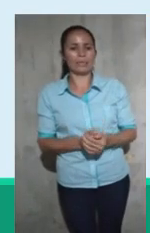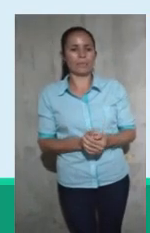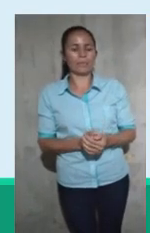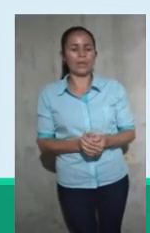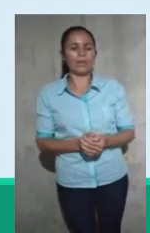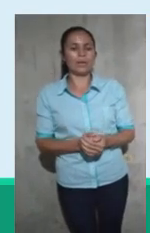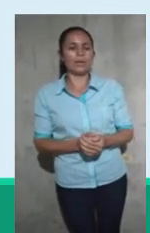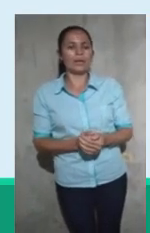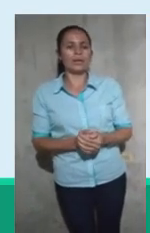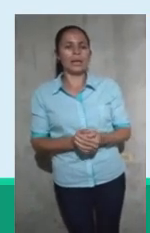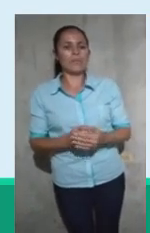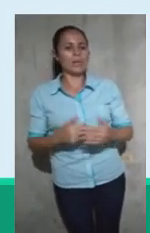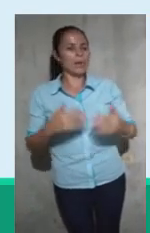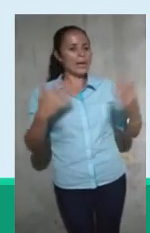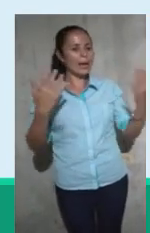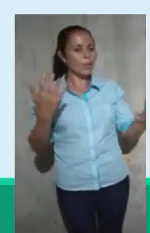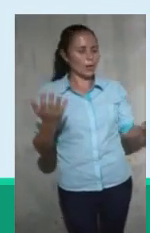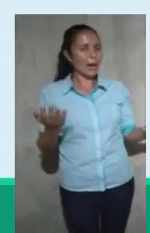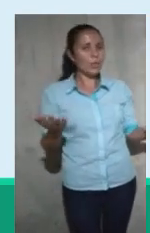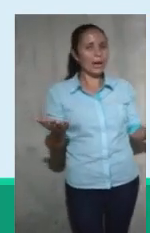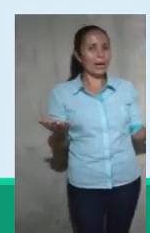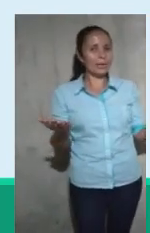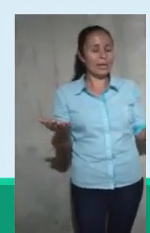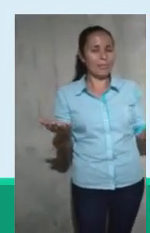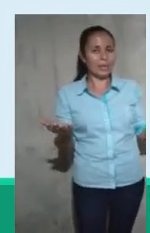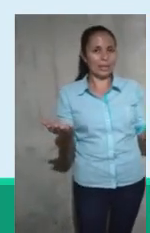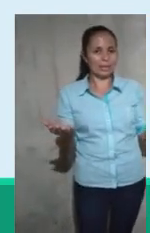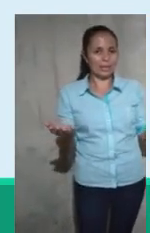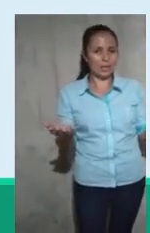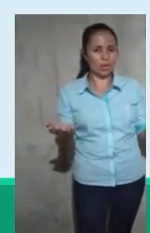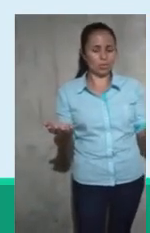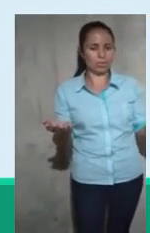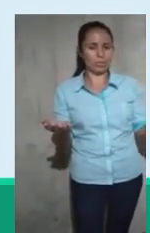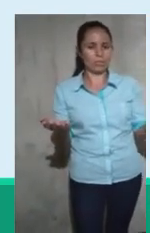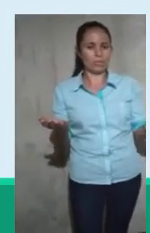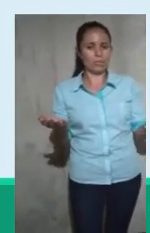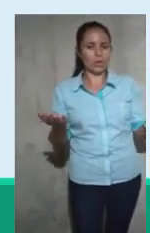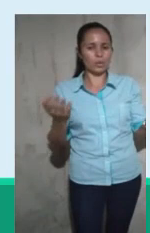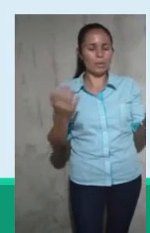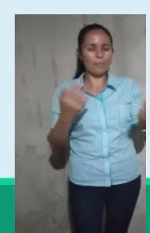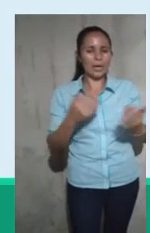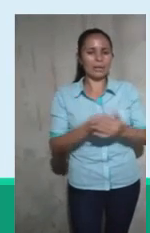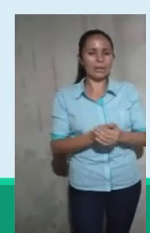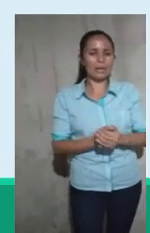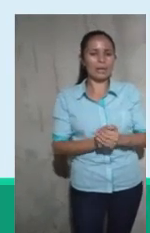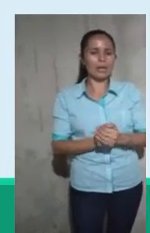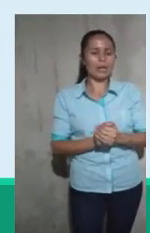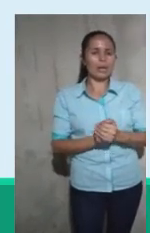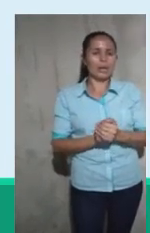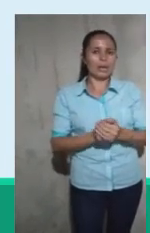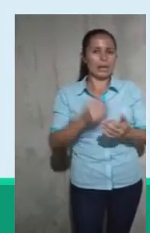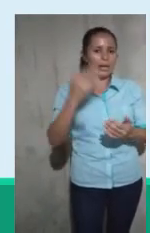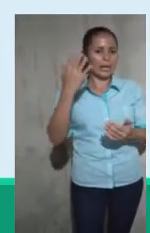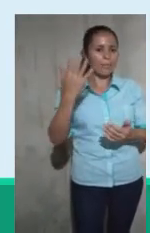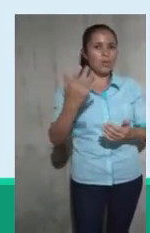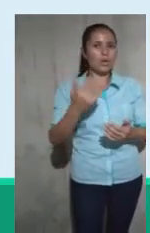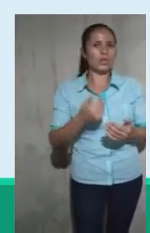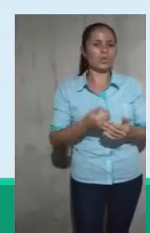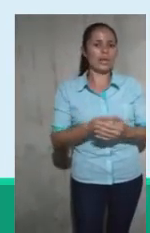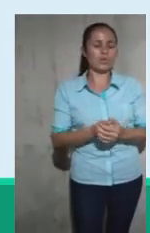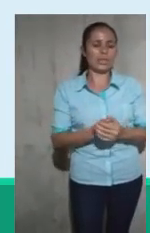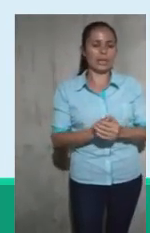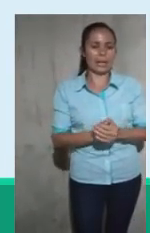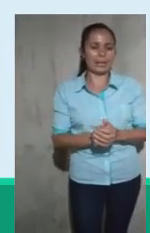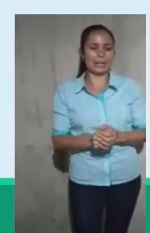enumerar. También va a elaborar una carta de presentación, poniendo en práctica el ejemplo